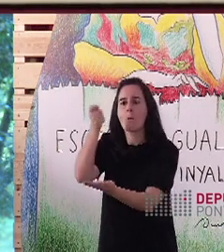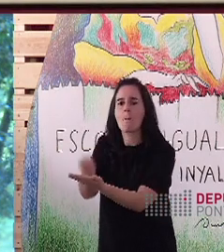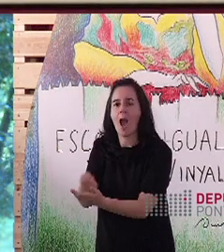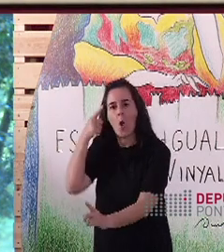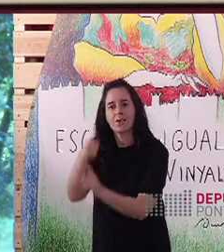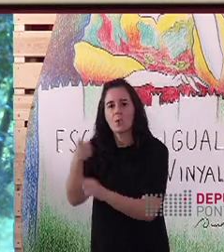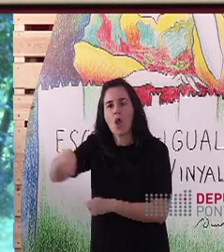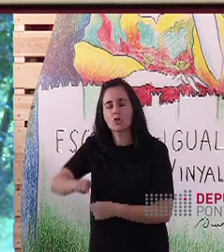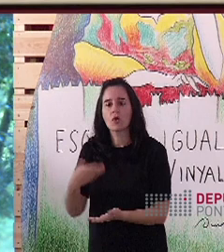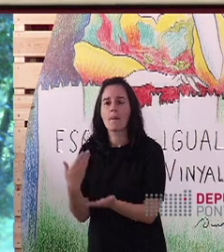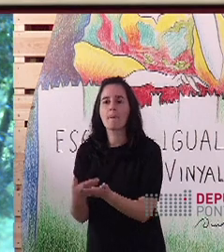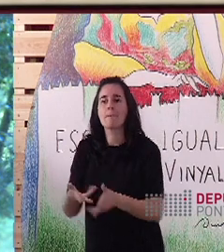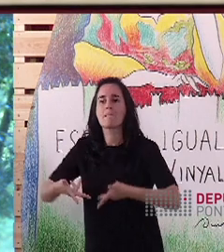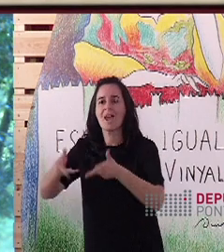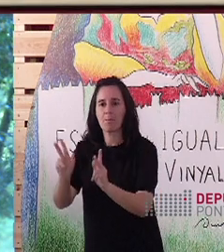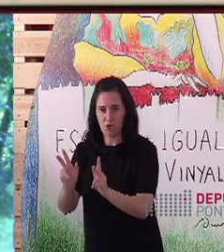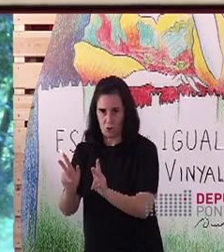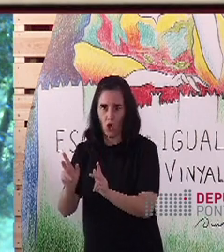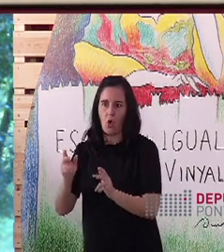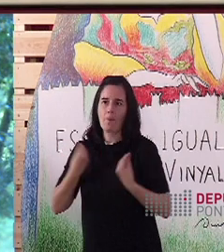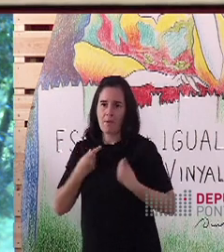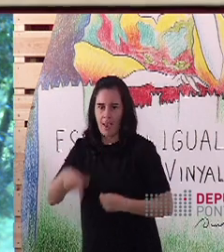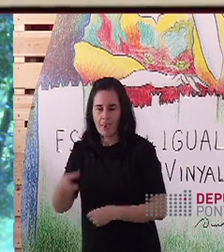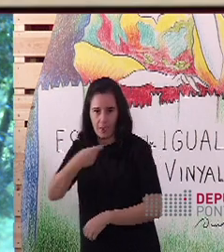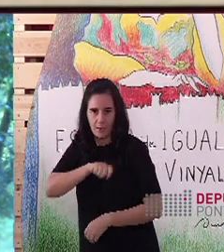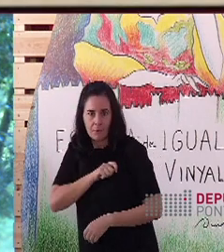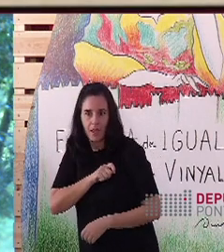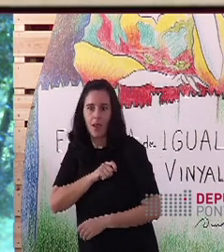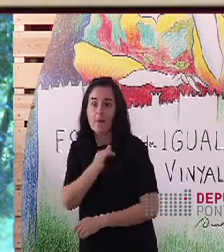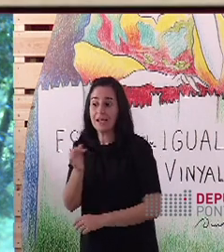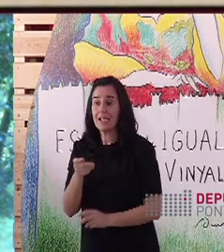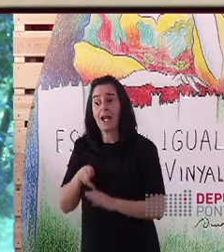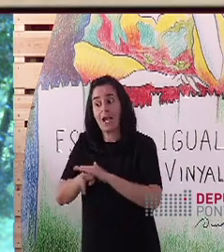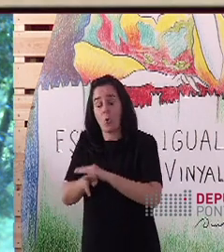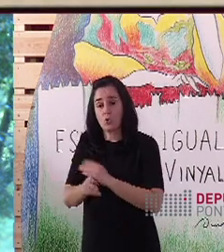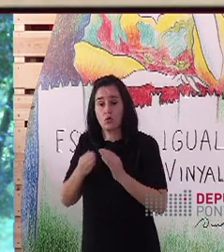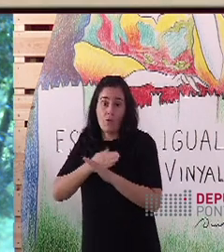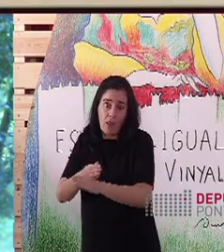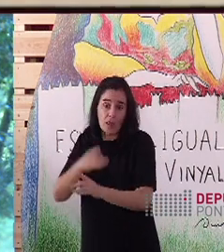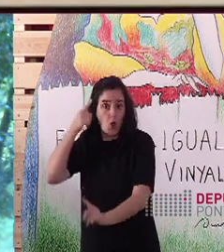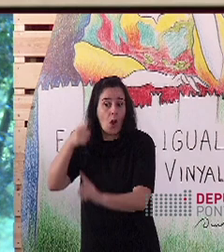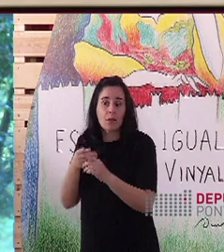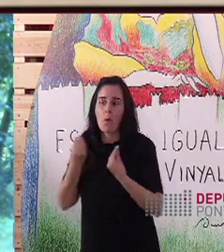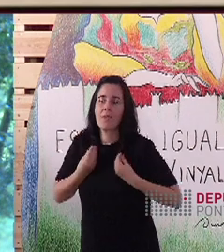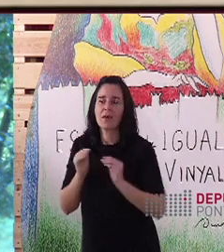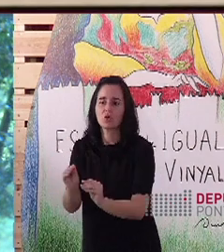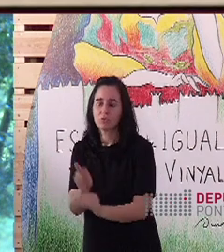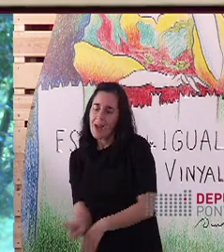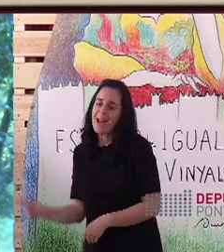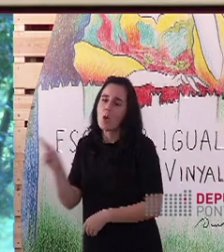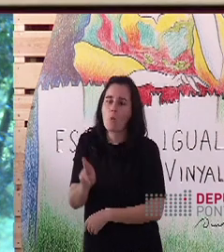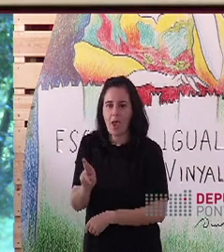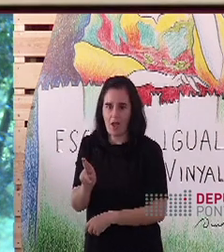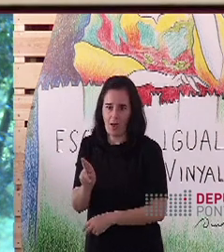un permiso de residencia y que tengan los recursos suficientes para poder reconstruir su propia vida y para tener